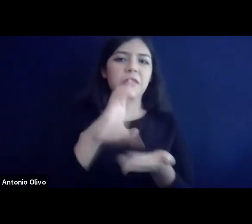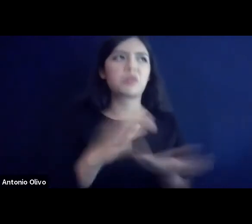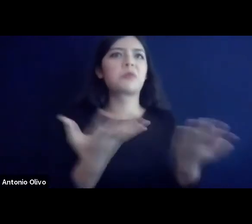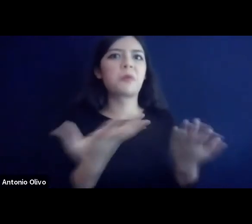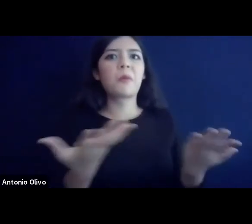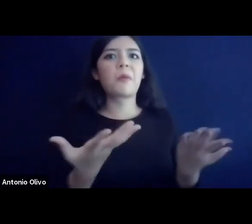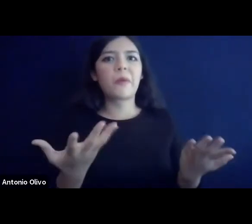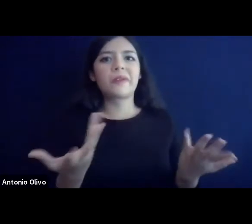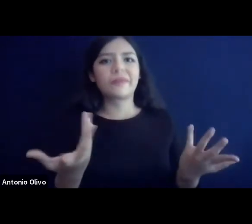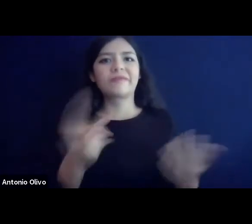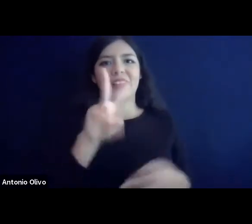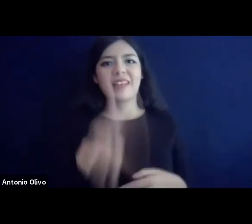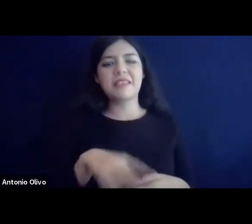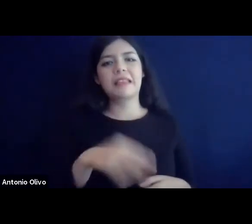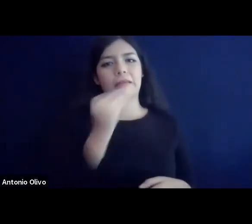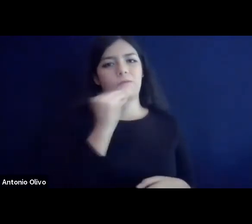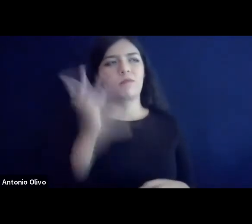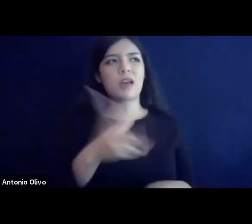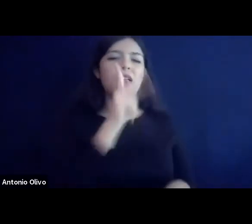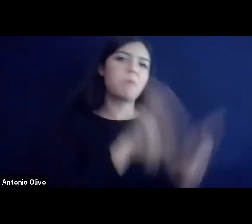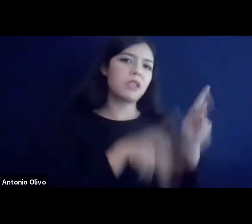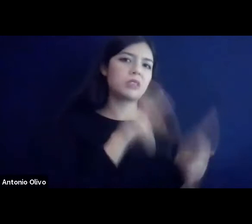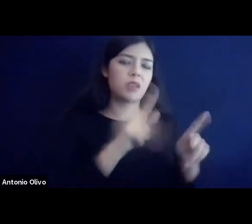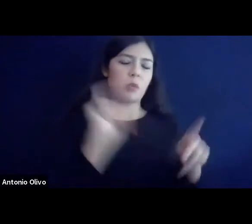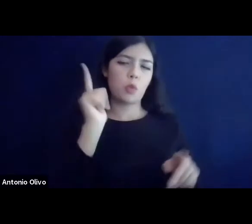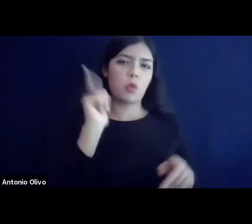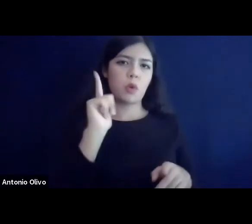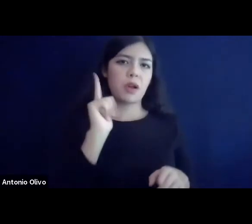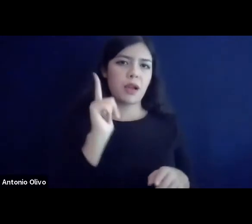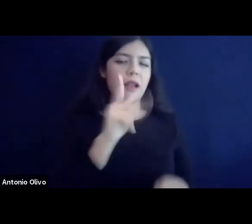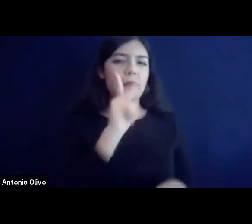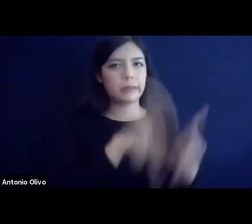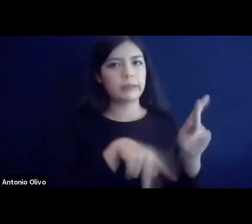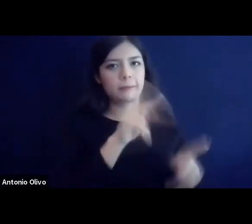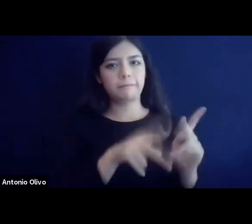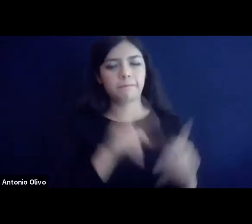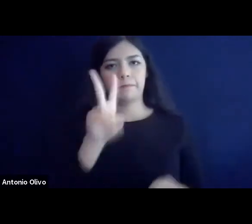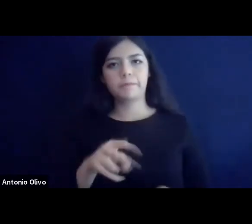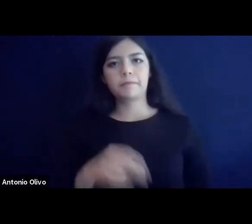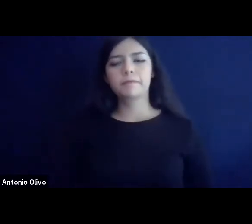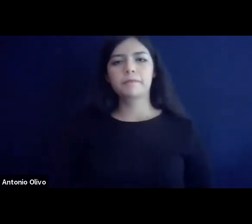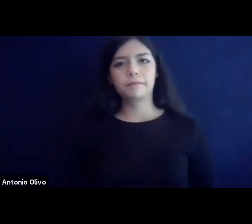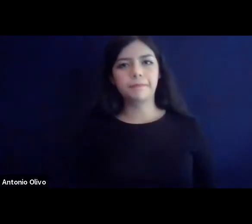docentes, los administrativos, los directivos que tengamos discapacidad.